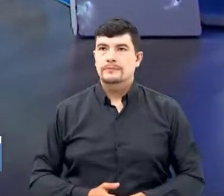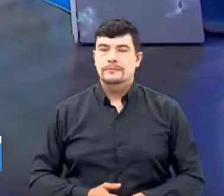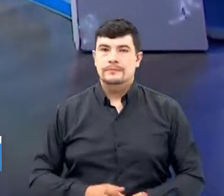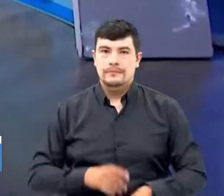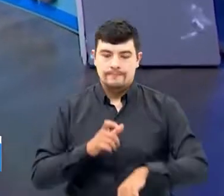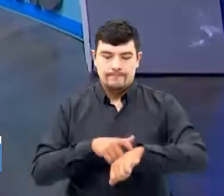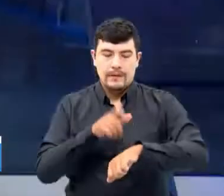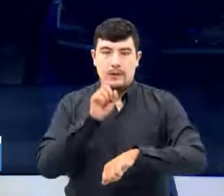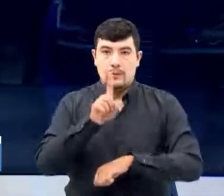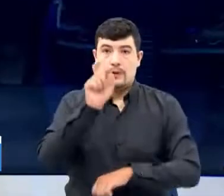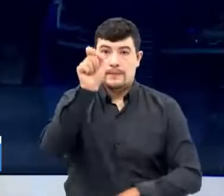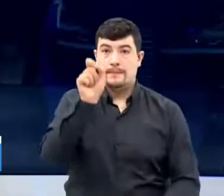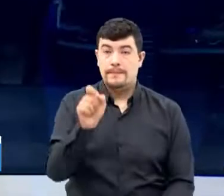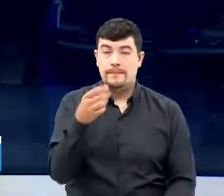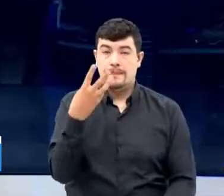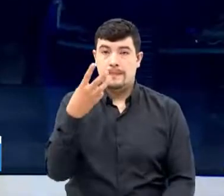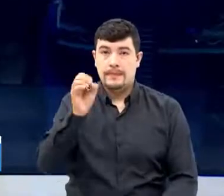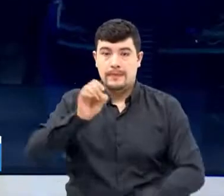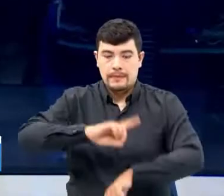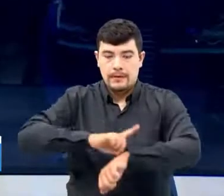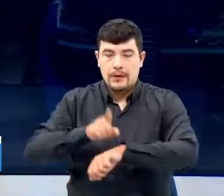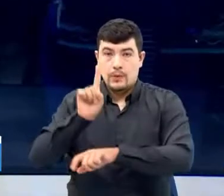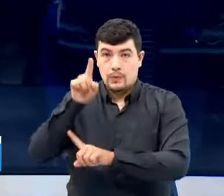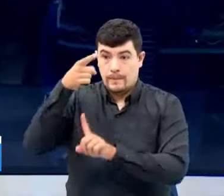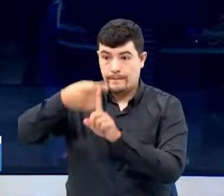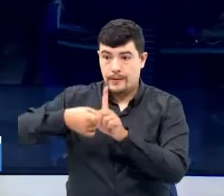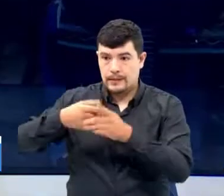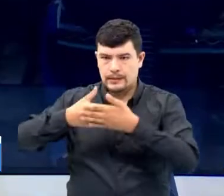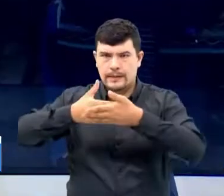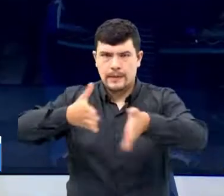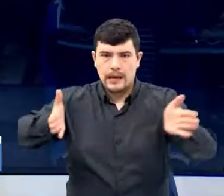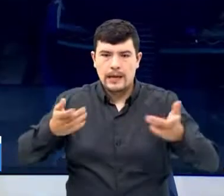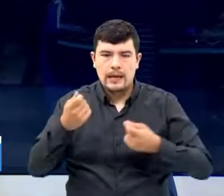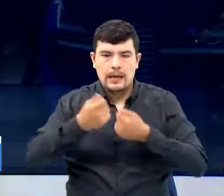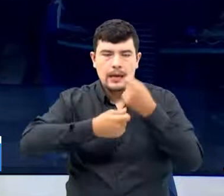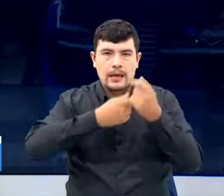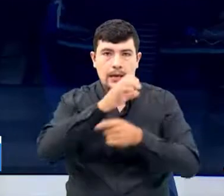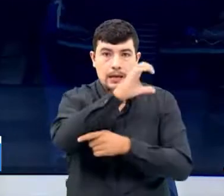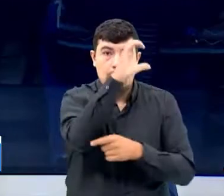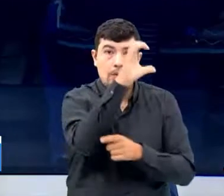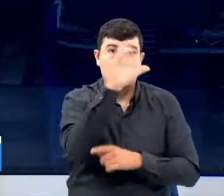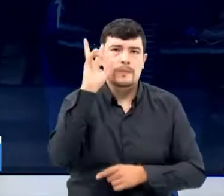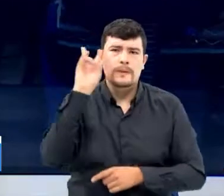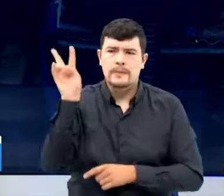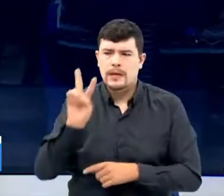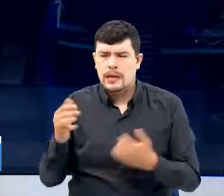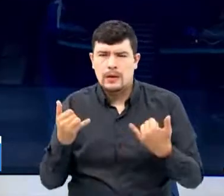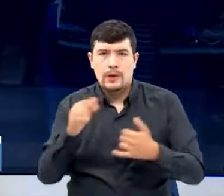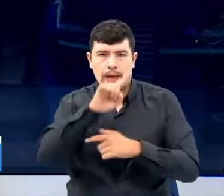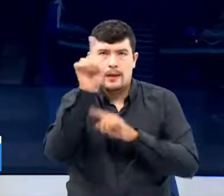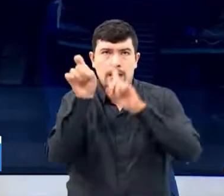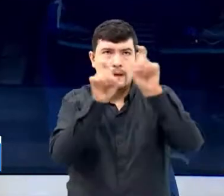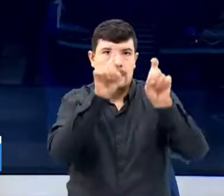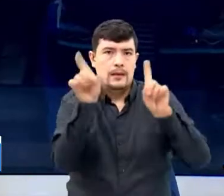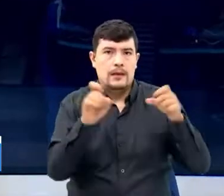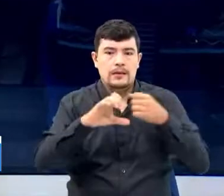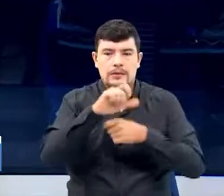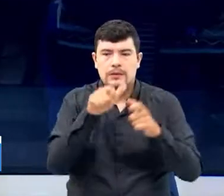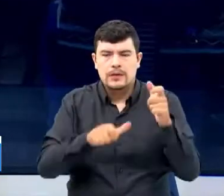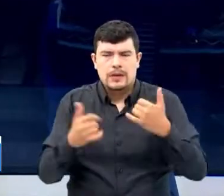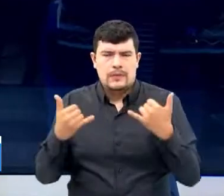una de la tarde, 30 minutos, y al cumplirse un mes de la reapertura comercial entre Colombia y Venezuela, son muchas las preguntas que se hacen los ciudadanos.